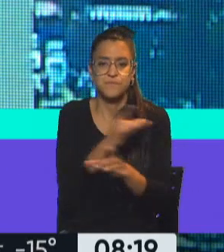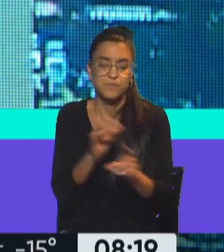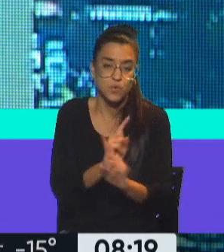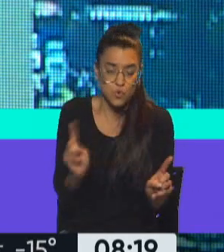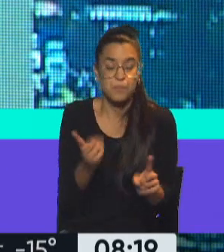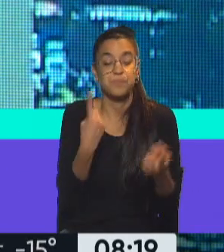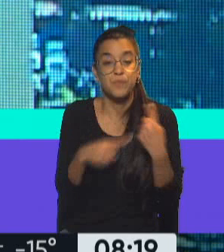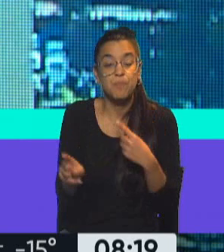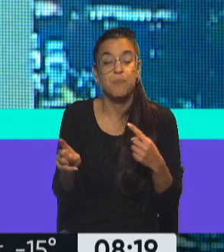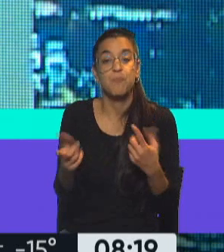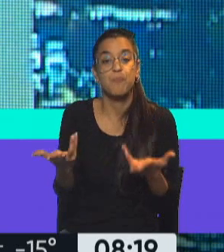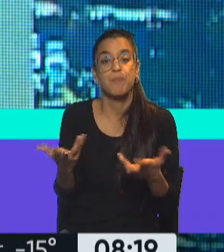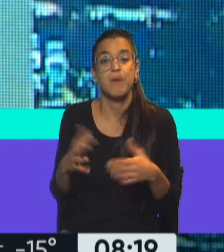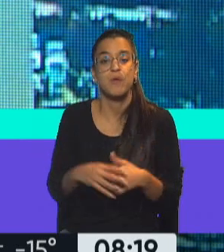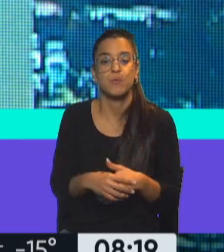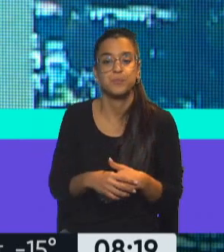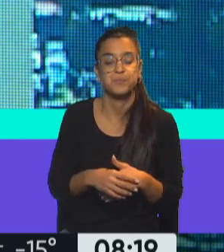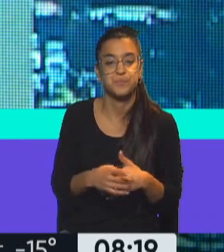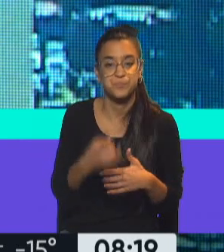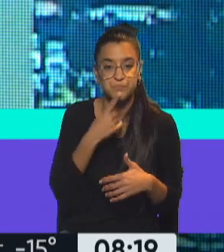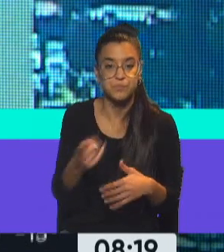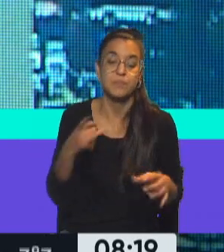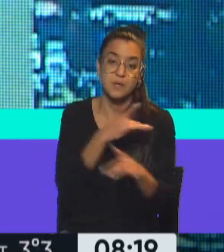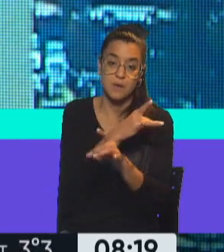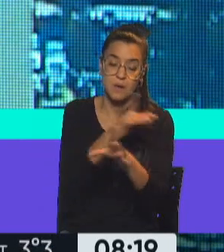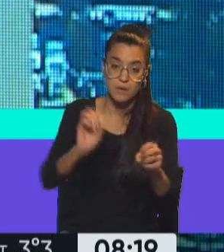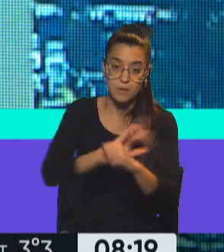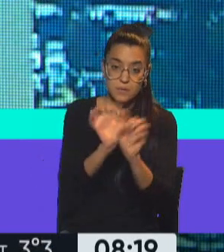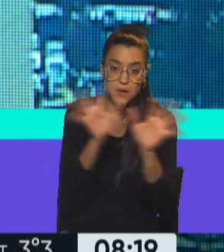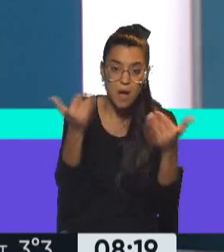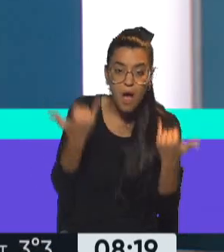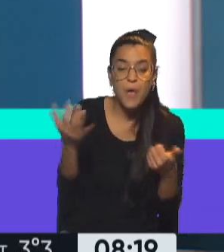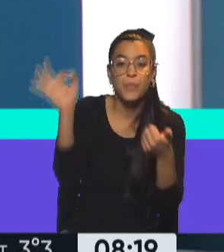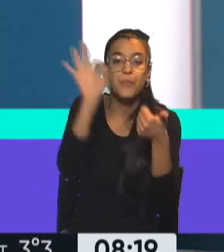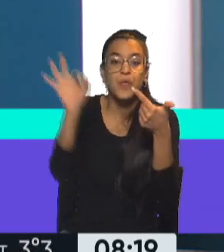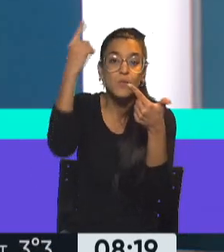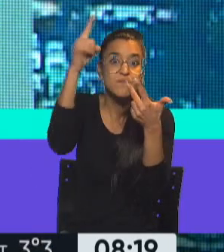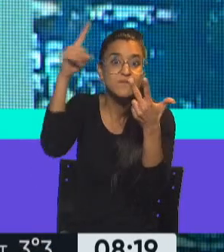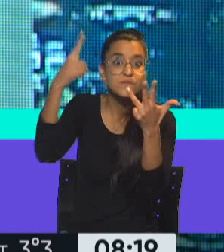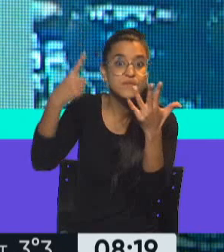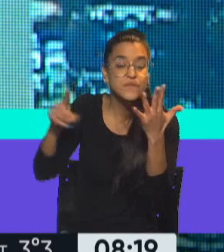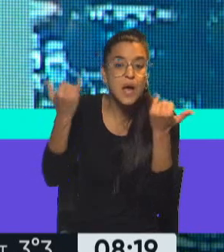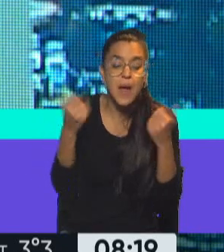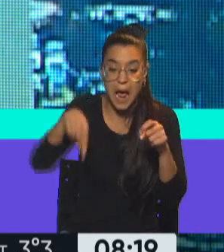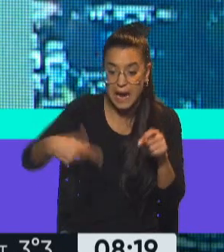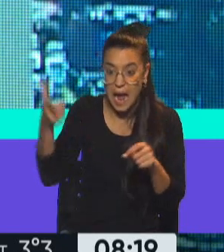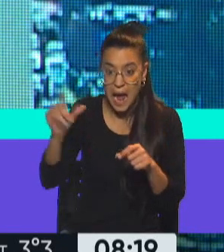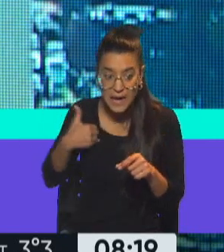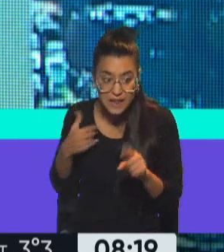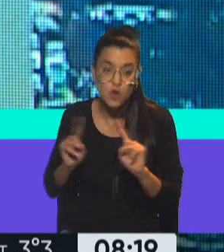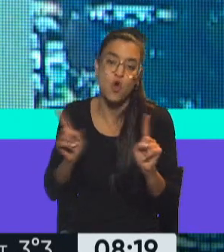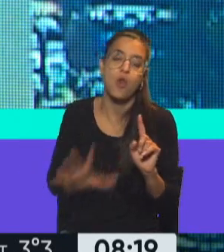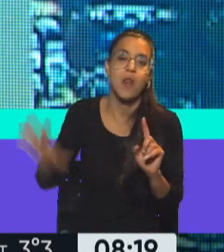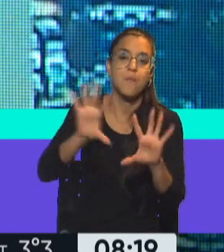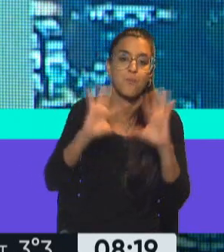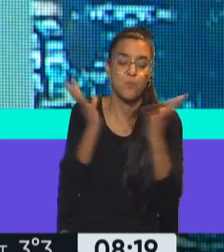Progresivamente, a medida que aumentó la pandemia, fueron apareciendo variantes, se vio no solo en nuestro país, sino en todo el mundo, que